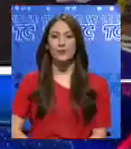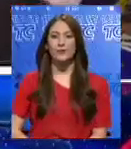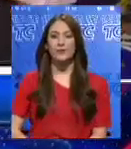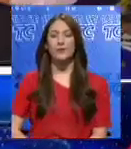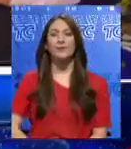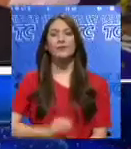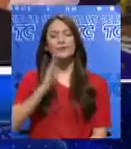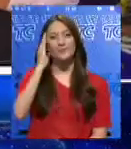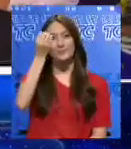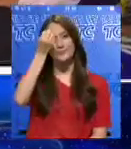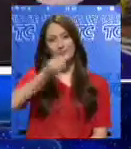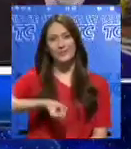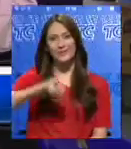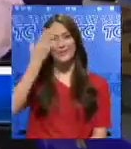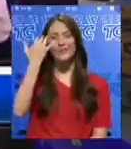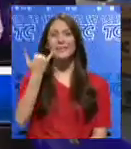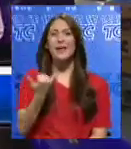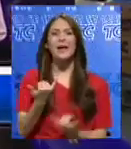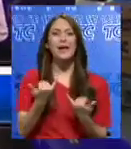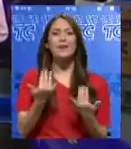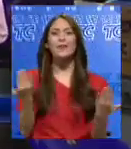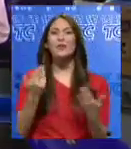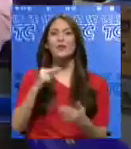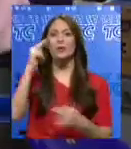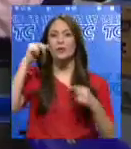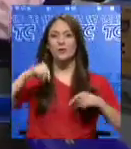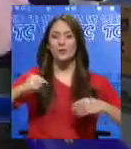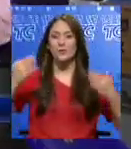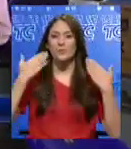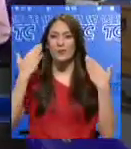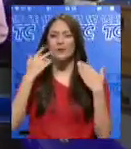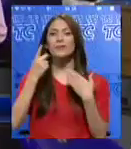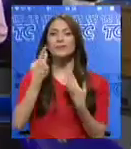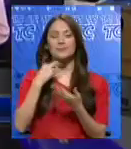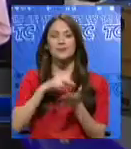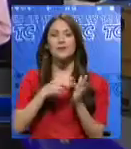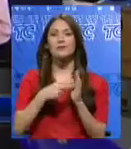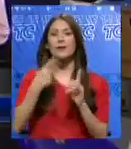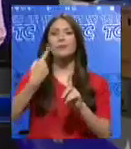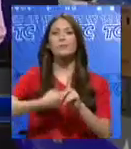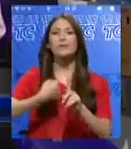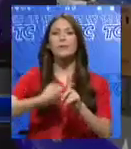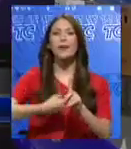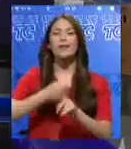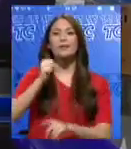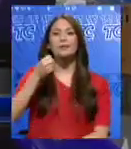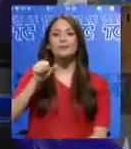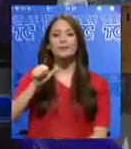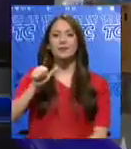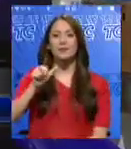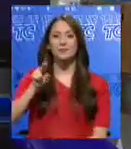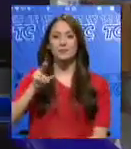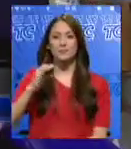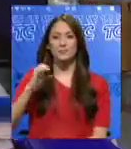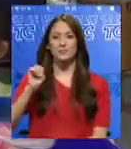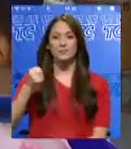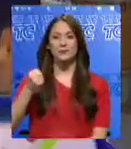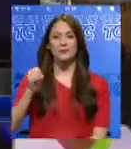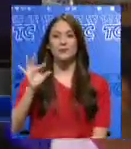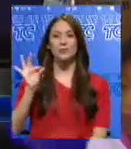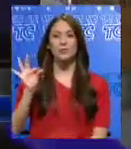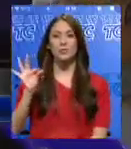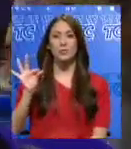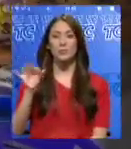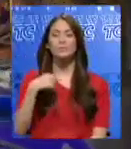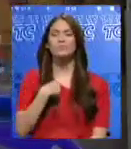Amigos televidentes, muy buenos días. Nos reportamos desde el norte de Guayaquil, concretamente desde el mercado de Sauces 9, donde la Intendencia de Policía